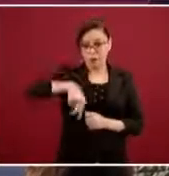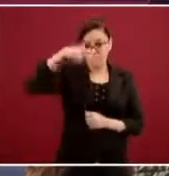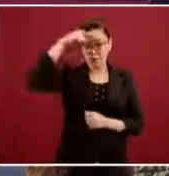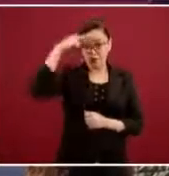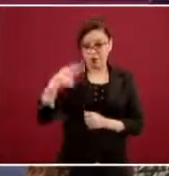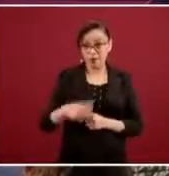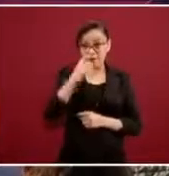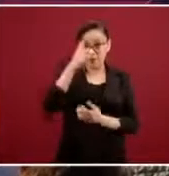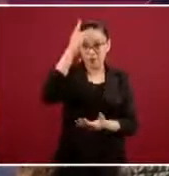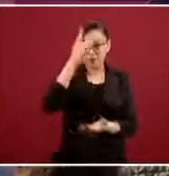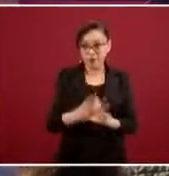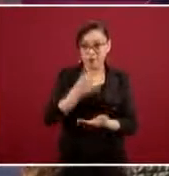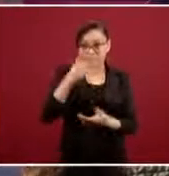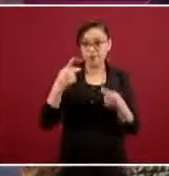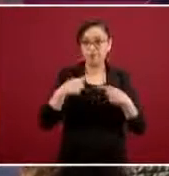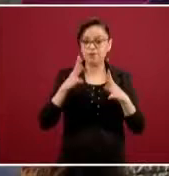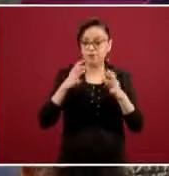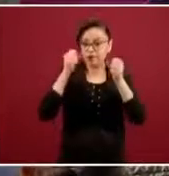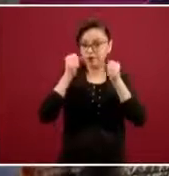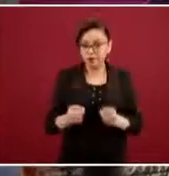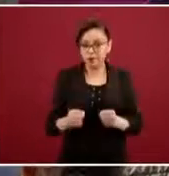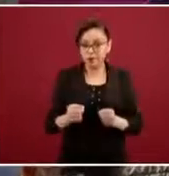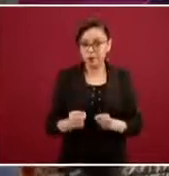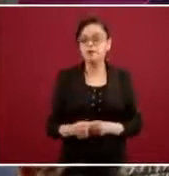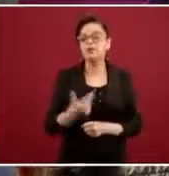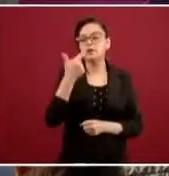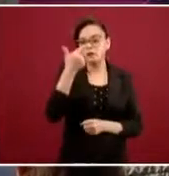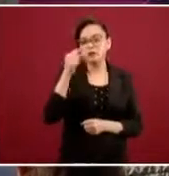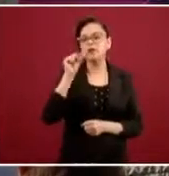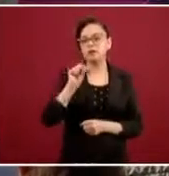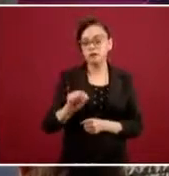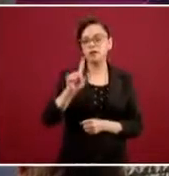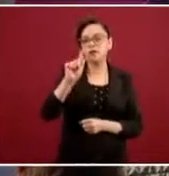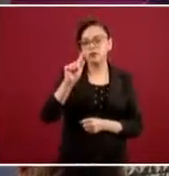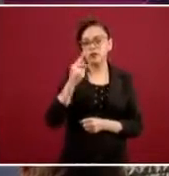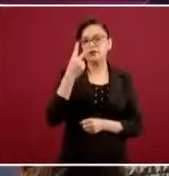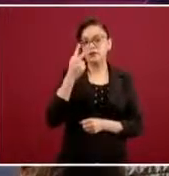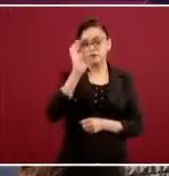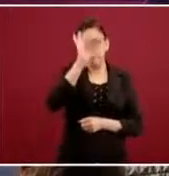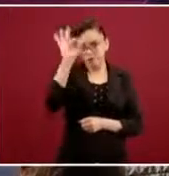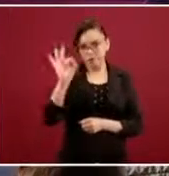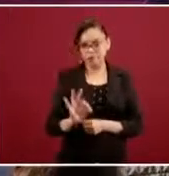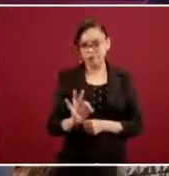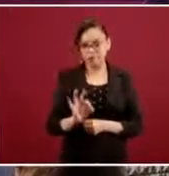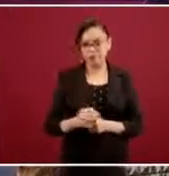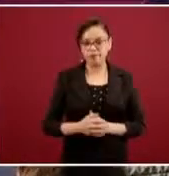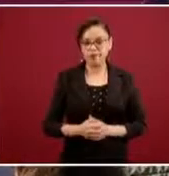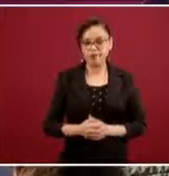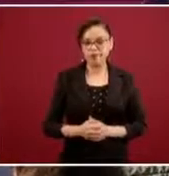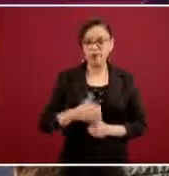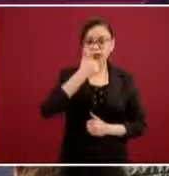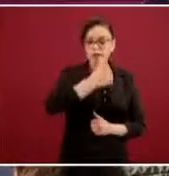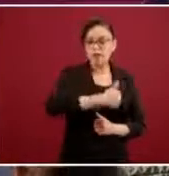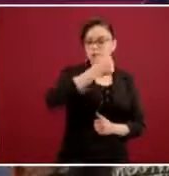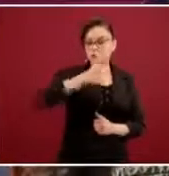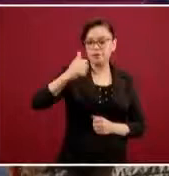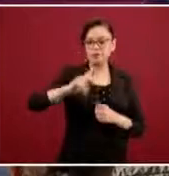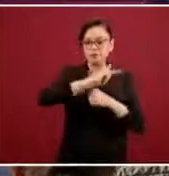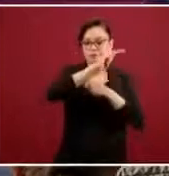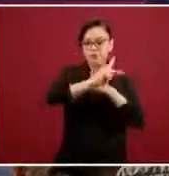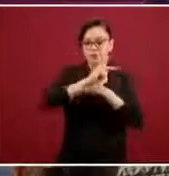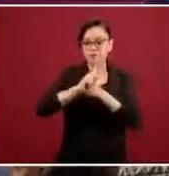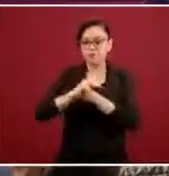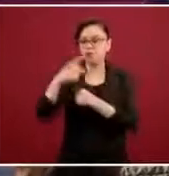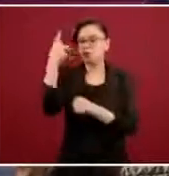por los casos confirmados, 7.72%. Como cada país tiene su método de vigilancia